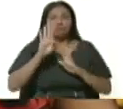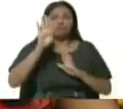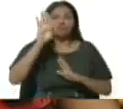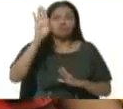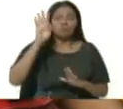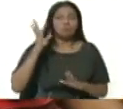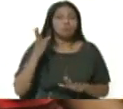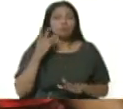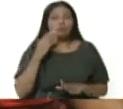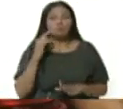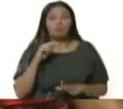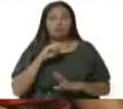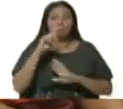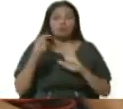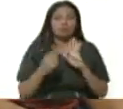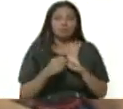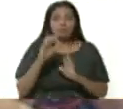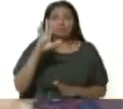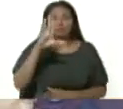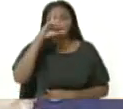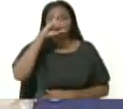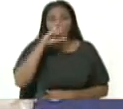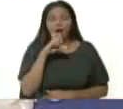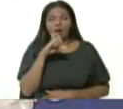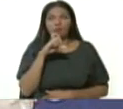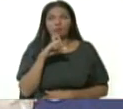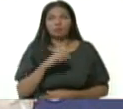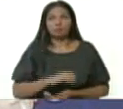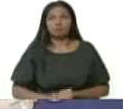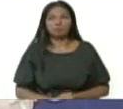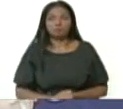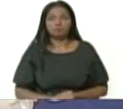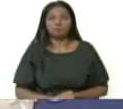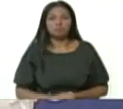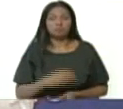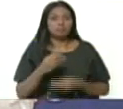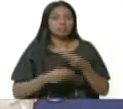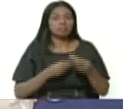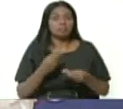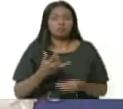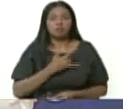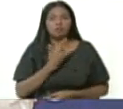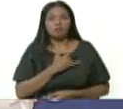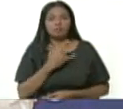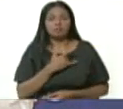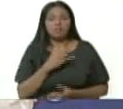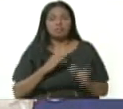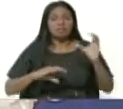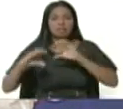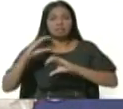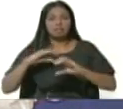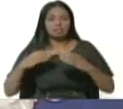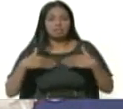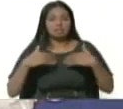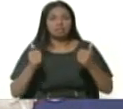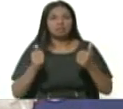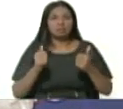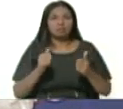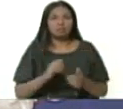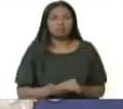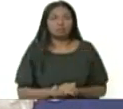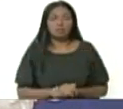Por ejemplo, hoy está cumpliendo 5 años la creación de la Universidad de las Ciencias de la Salud. Aquí está su